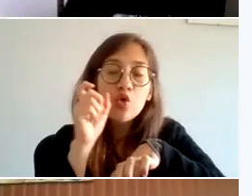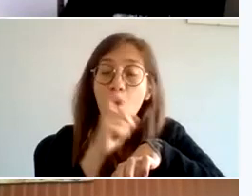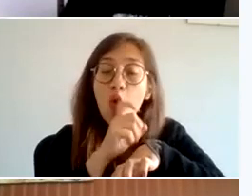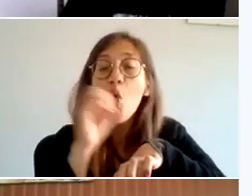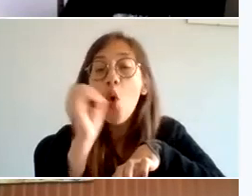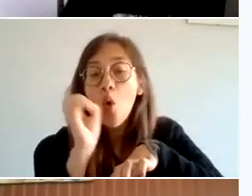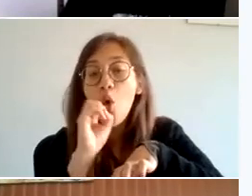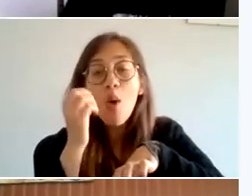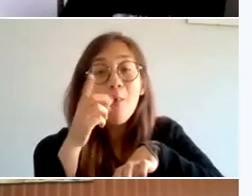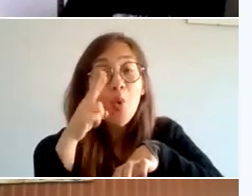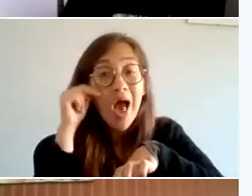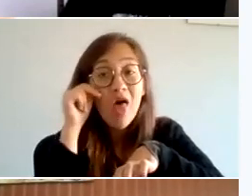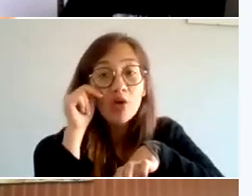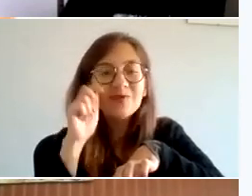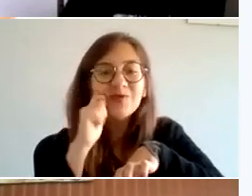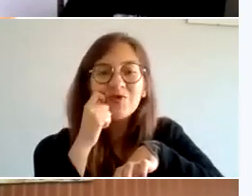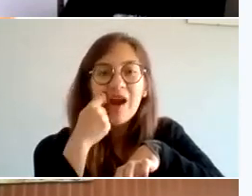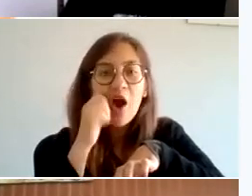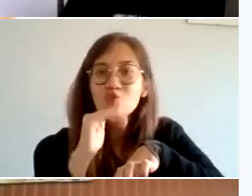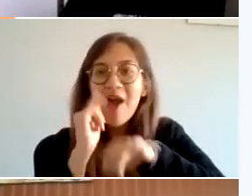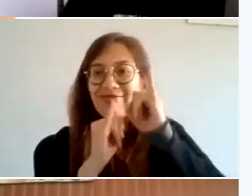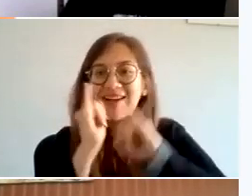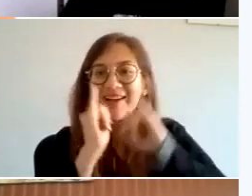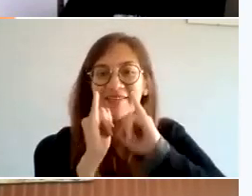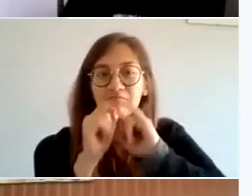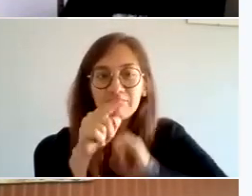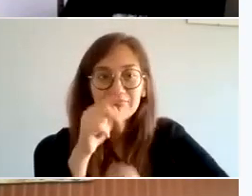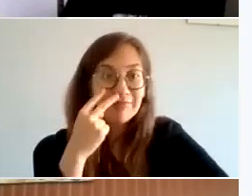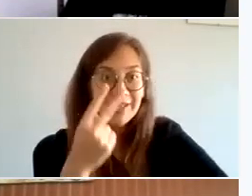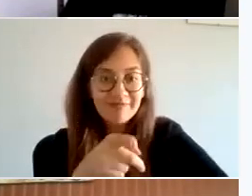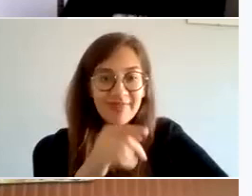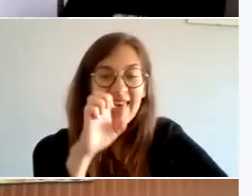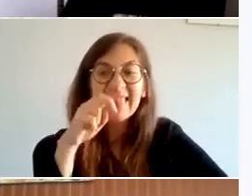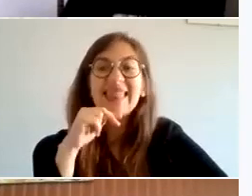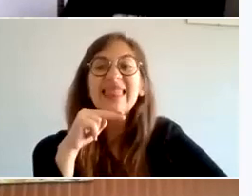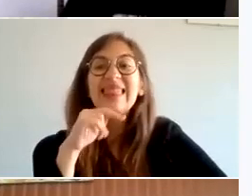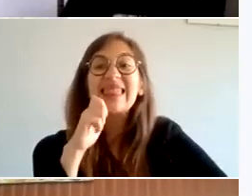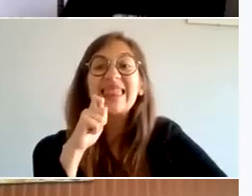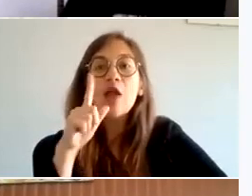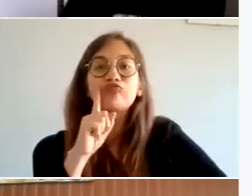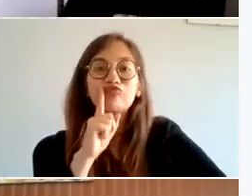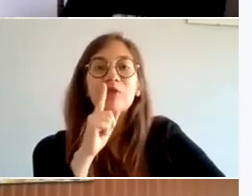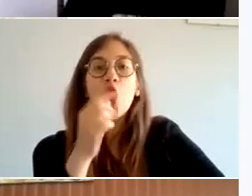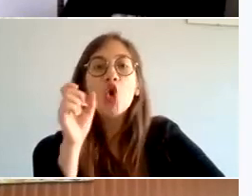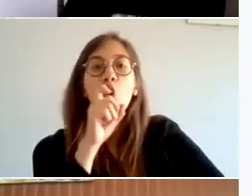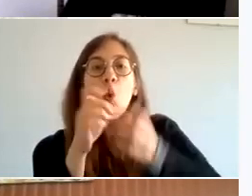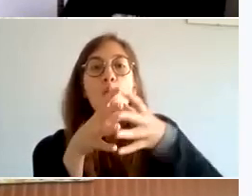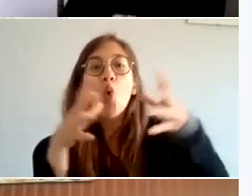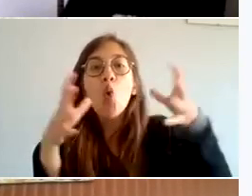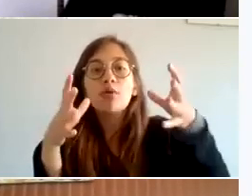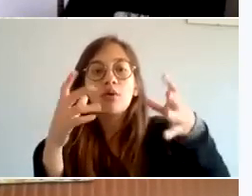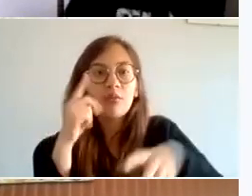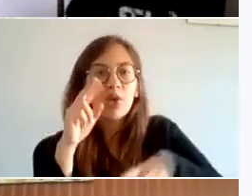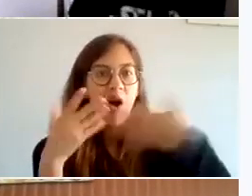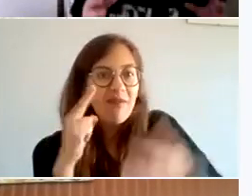Ahora, supongamos que estamos en Entel, que tiene la mejor cobertura acá en el sur. Ahora, expandámonos un poquitito. Veamos las zonas rurales. Si